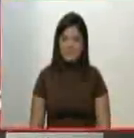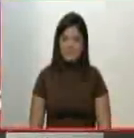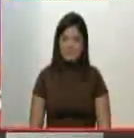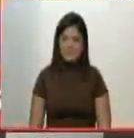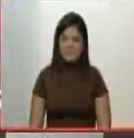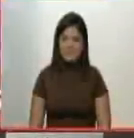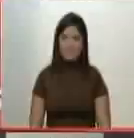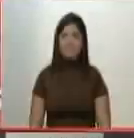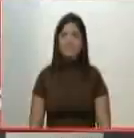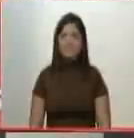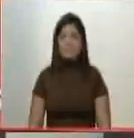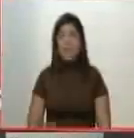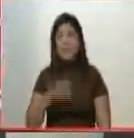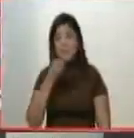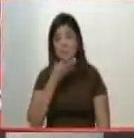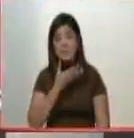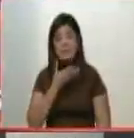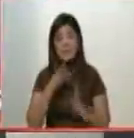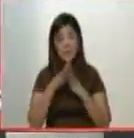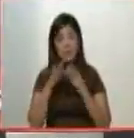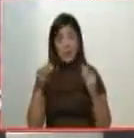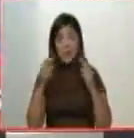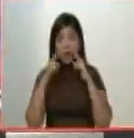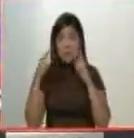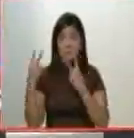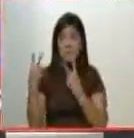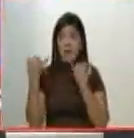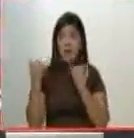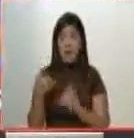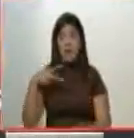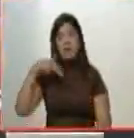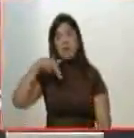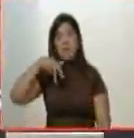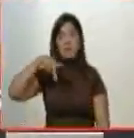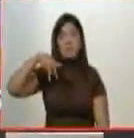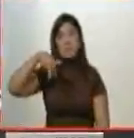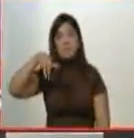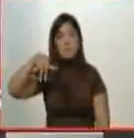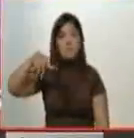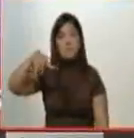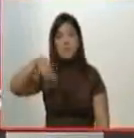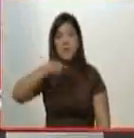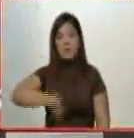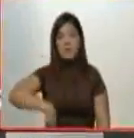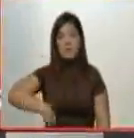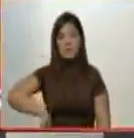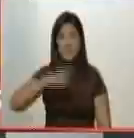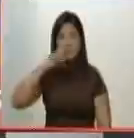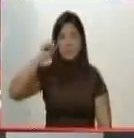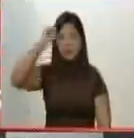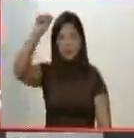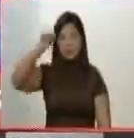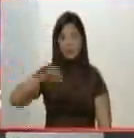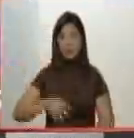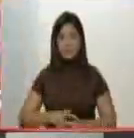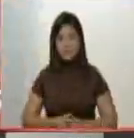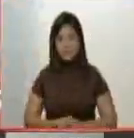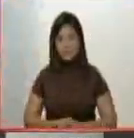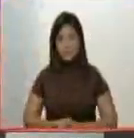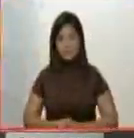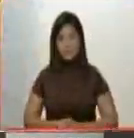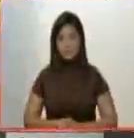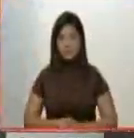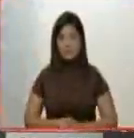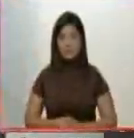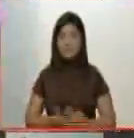Amigos de Venezolana de Televisión, vemos en este momento entonces el desplazamiento del presidente de la República, Nicolás Maduro,